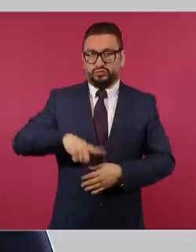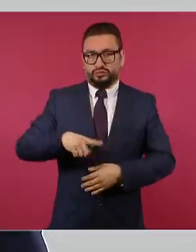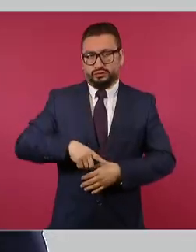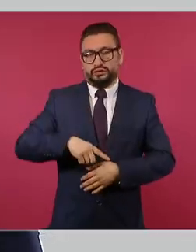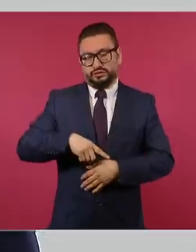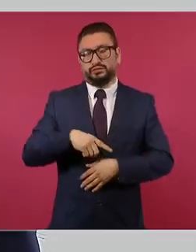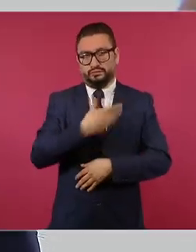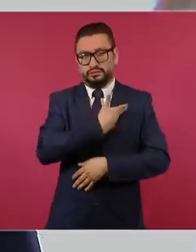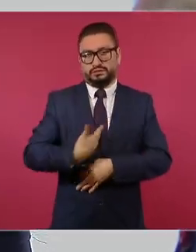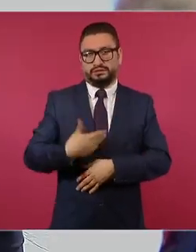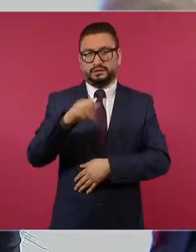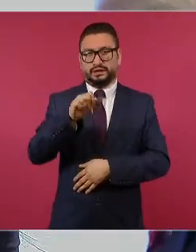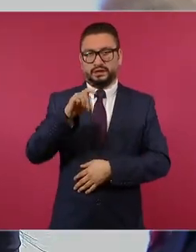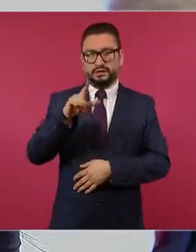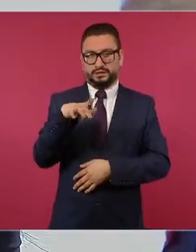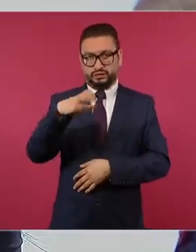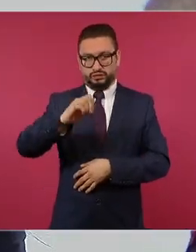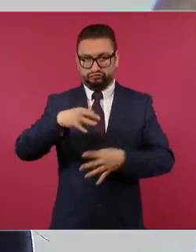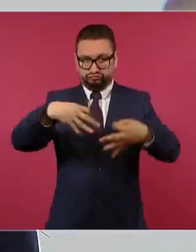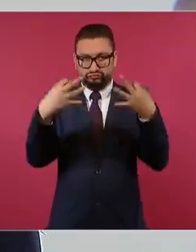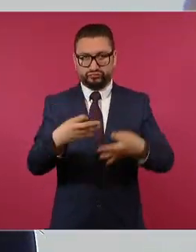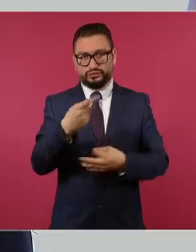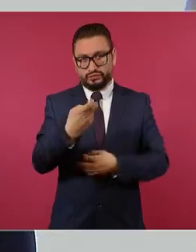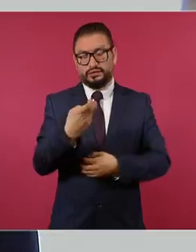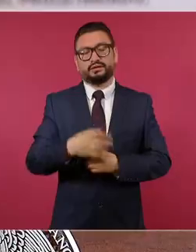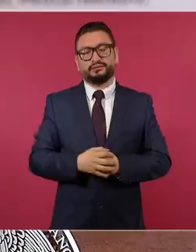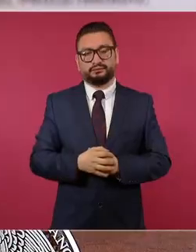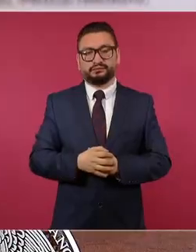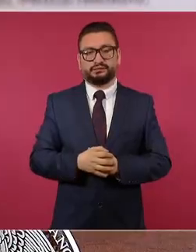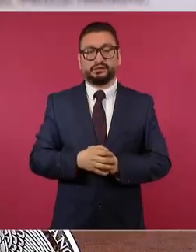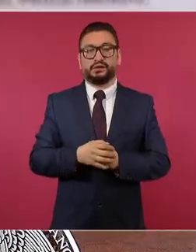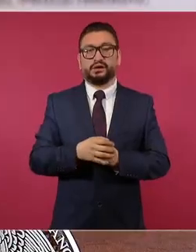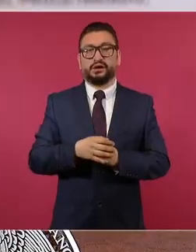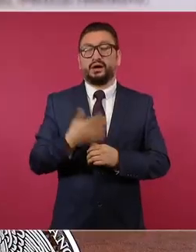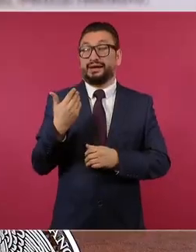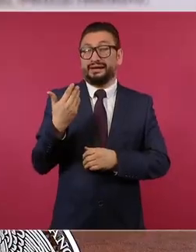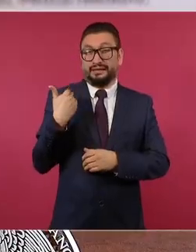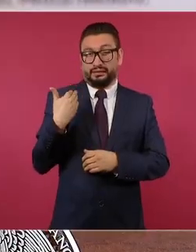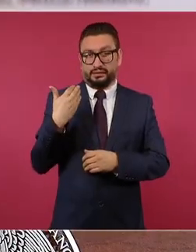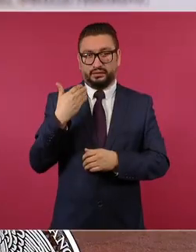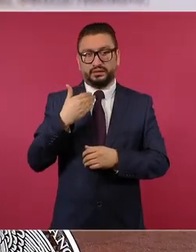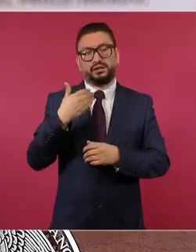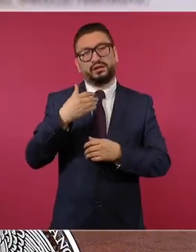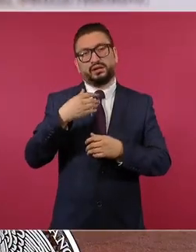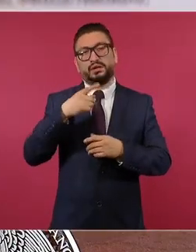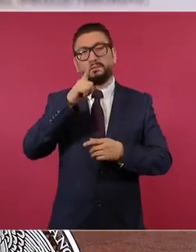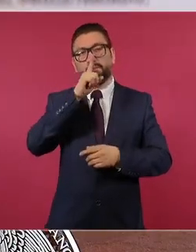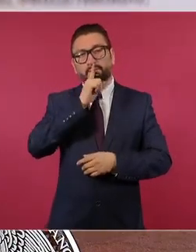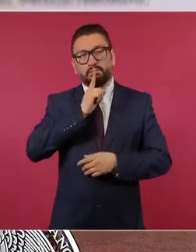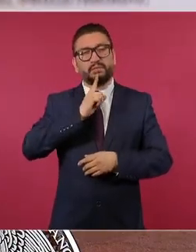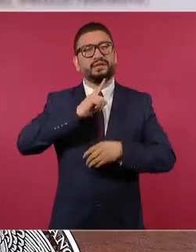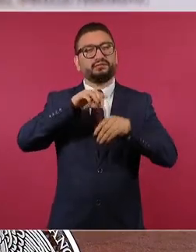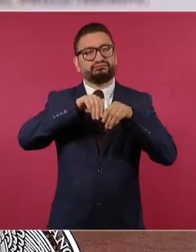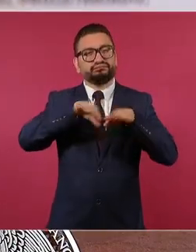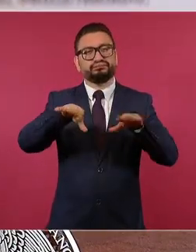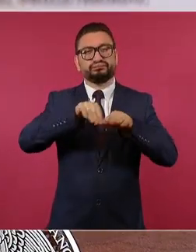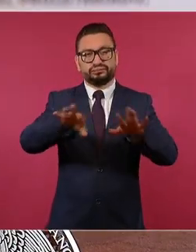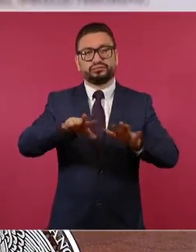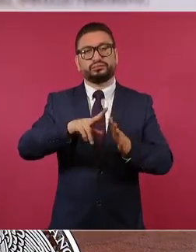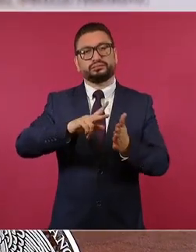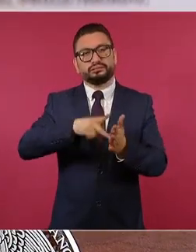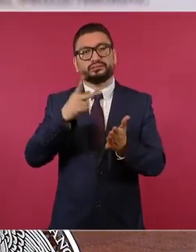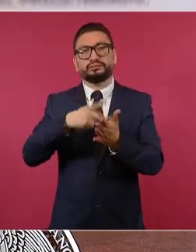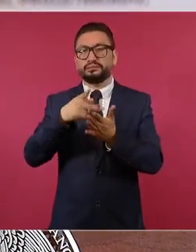del presidente Andrés Manuel López Obrador. El episodio más reciente en la trama de mentiras, que se